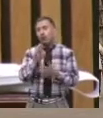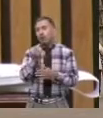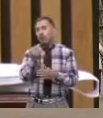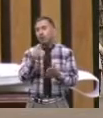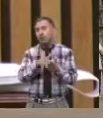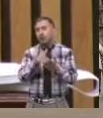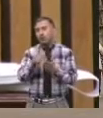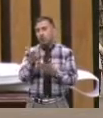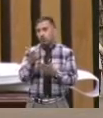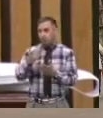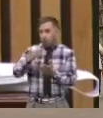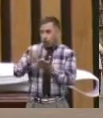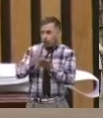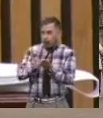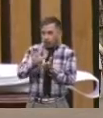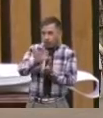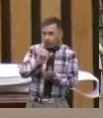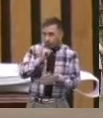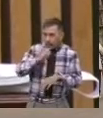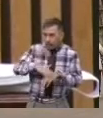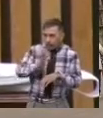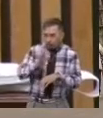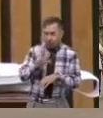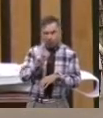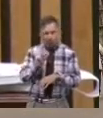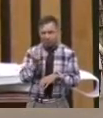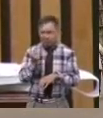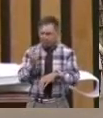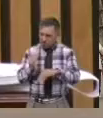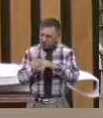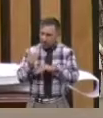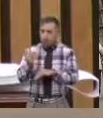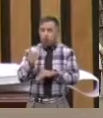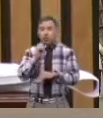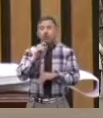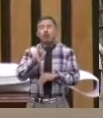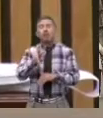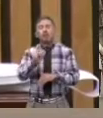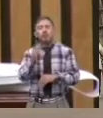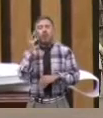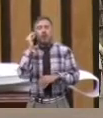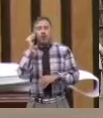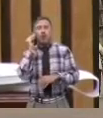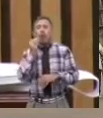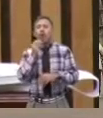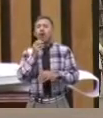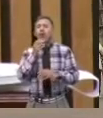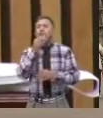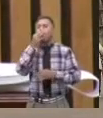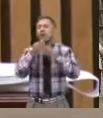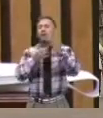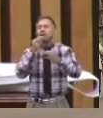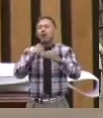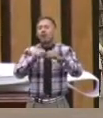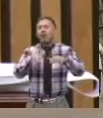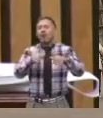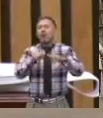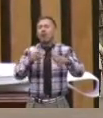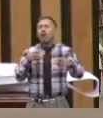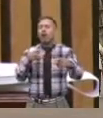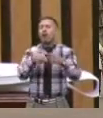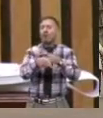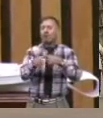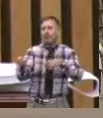de pesos. Tampoco basta con interrumpirle la transmisión de su propaganda política o electoral dentro de su